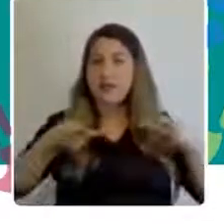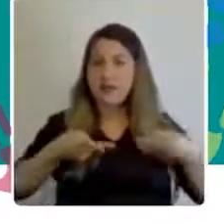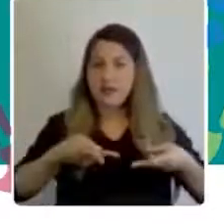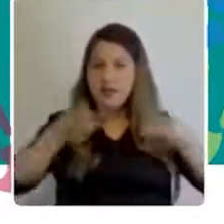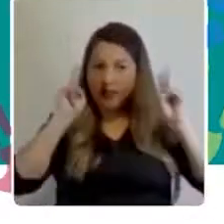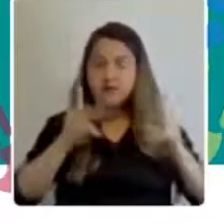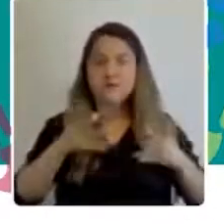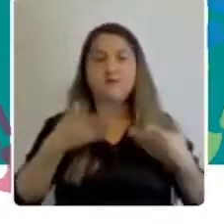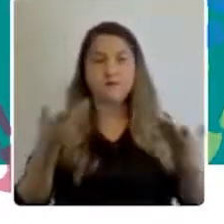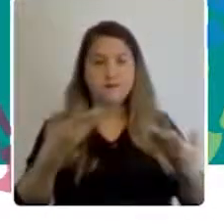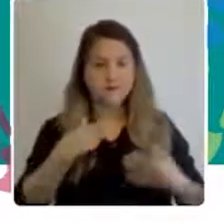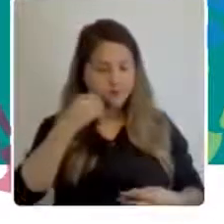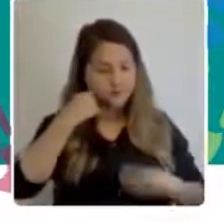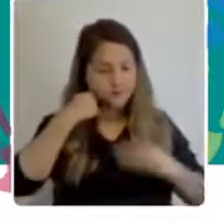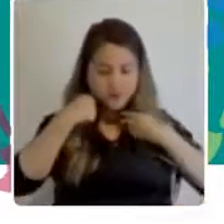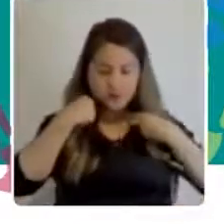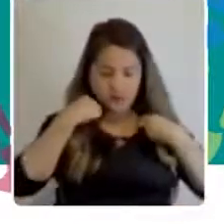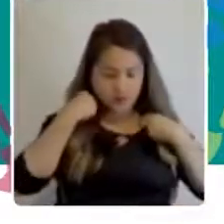Dino.